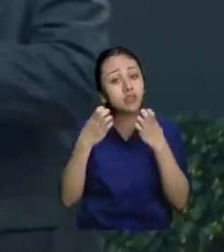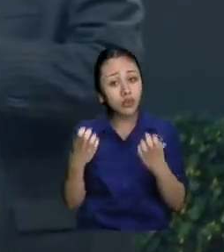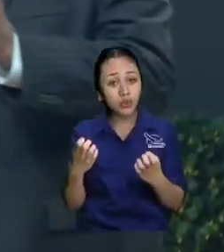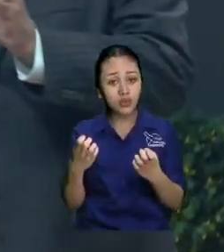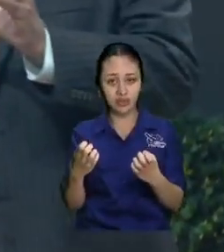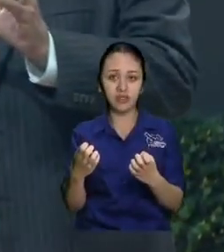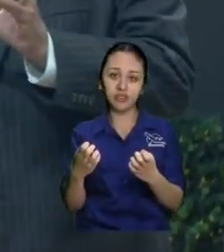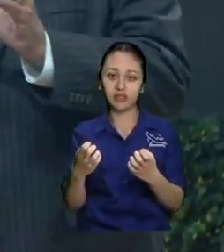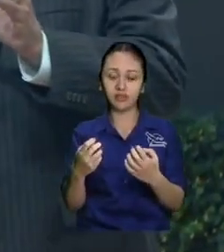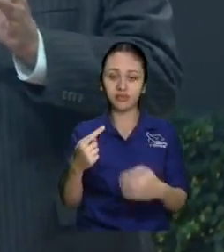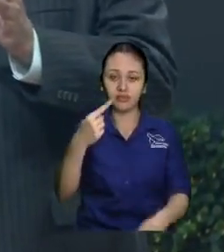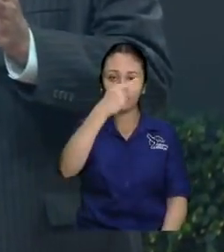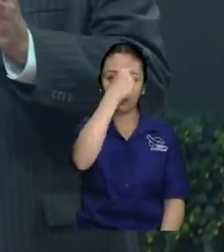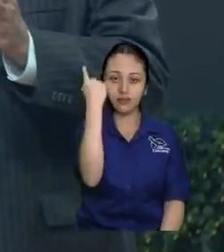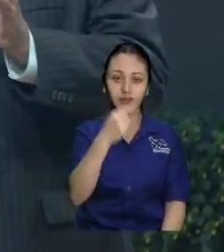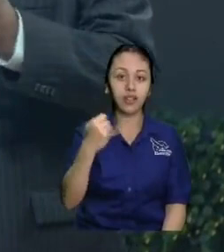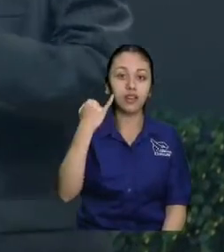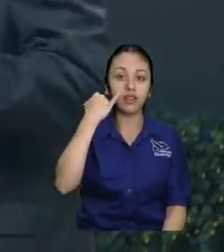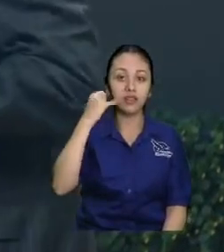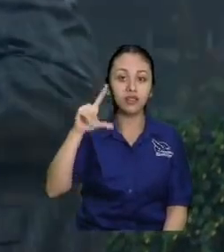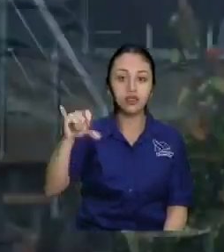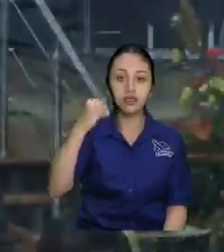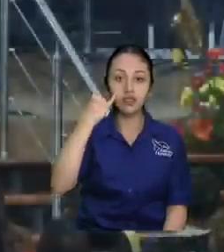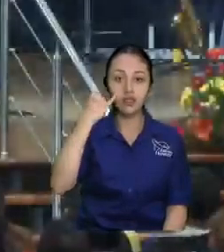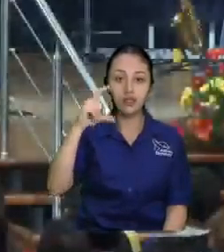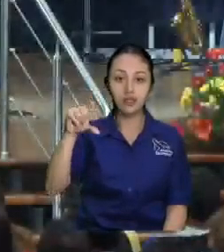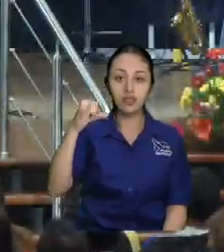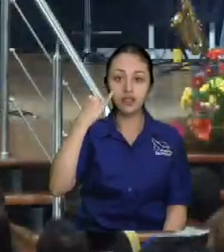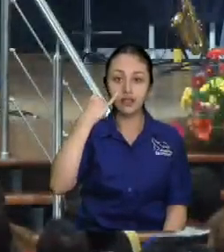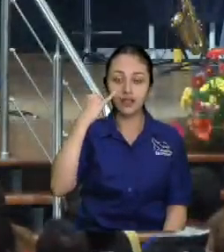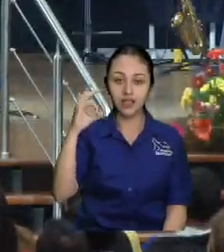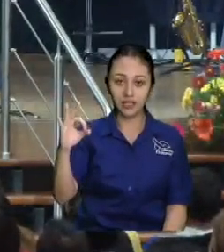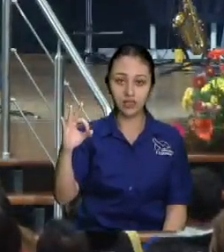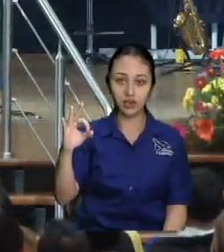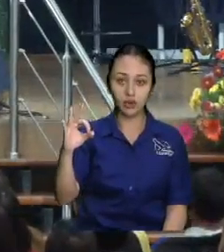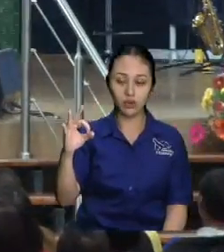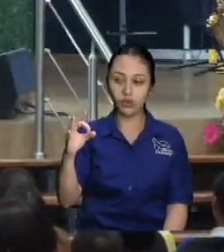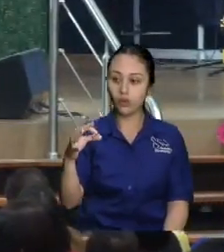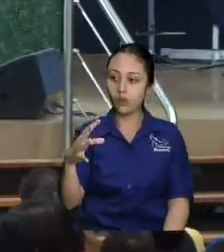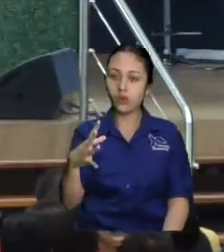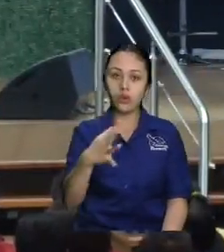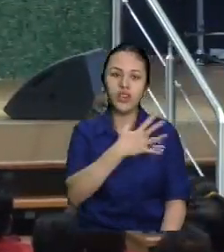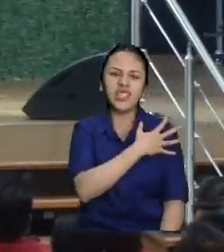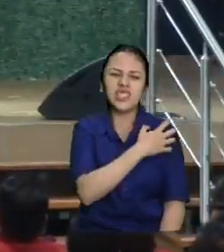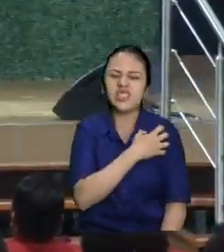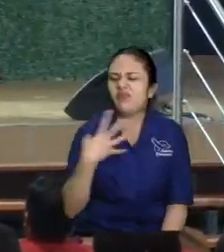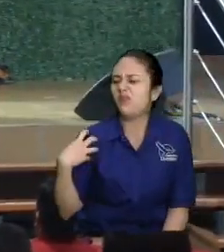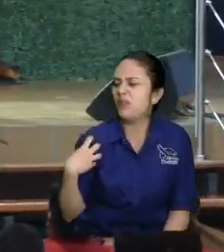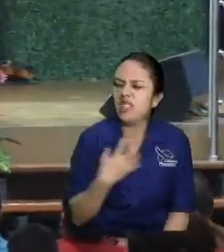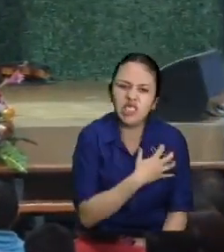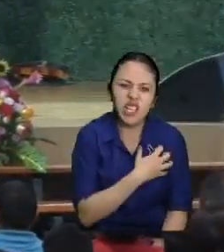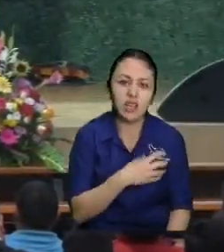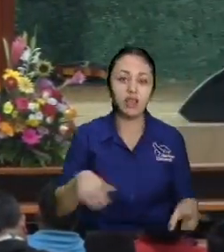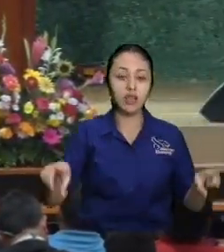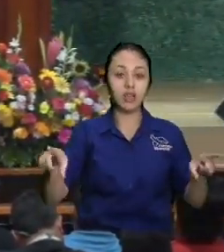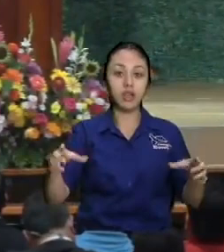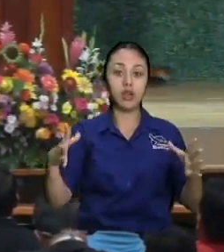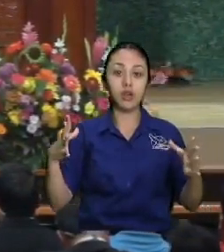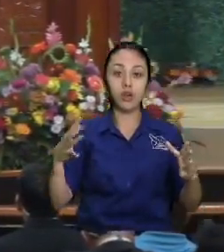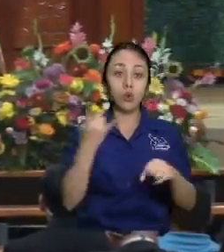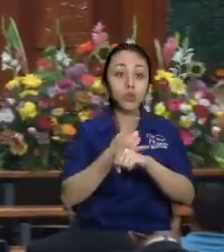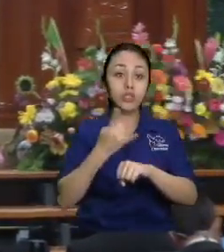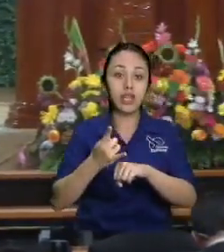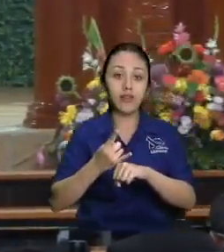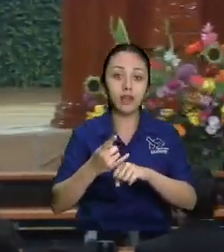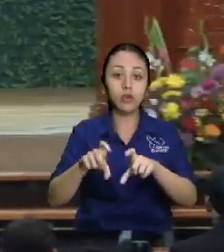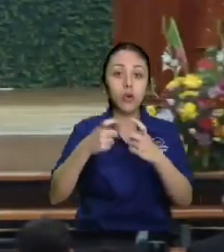el cilicio es áspero. Era una penitencia. Entonces ahora viene el Señor y le está diciendo,